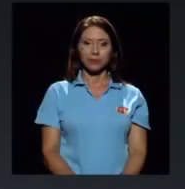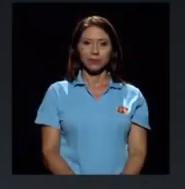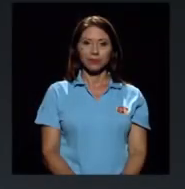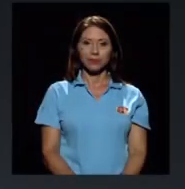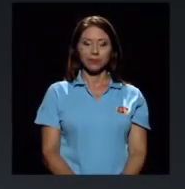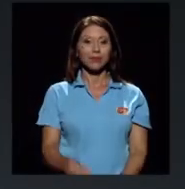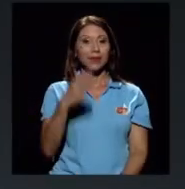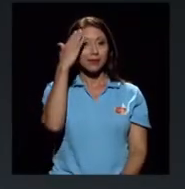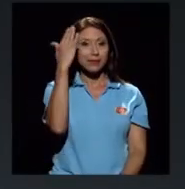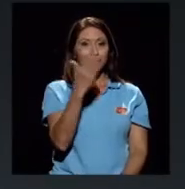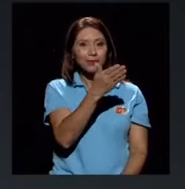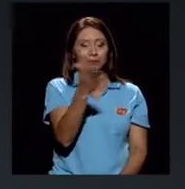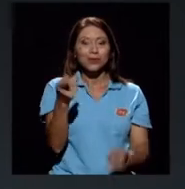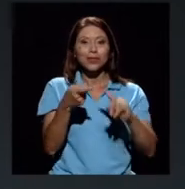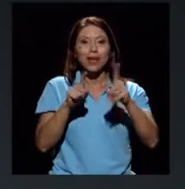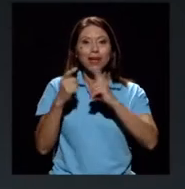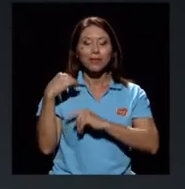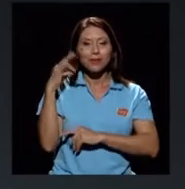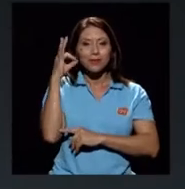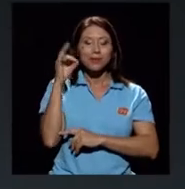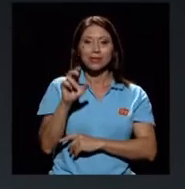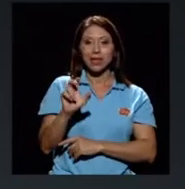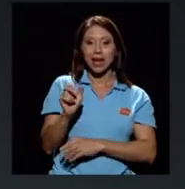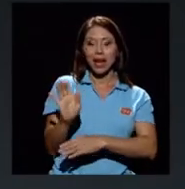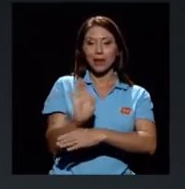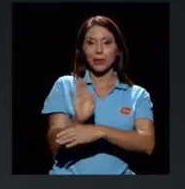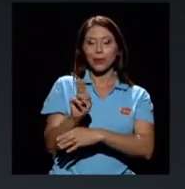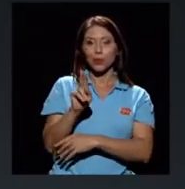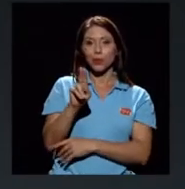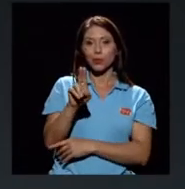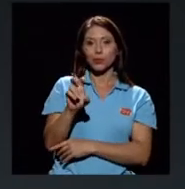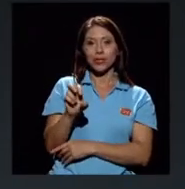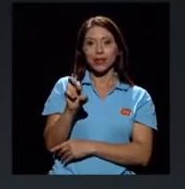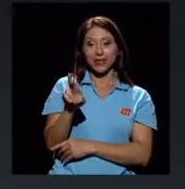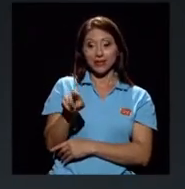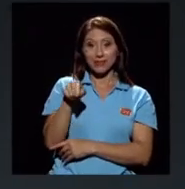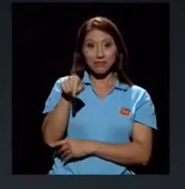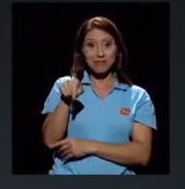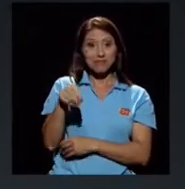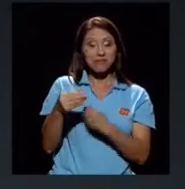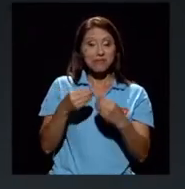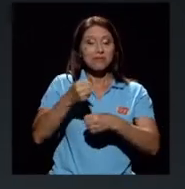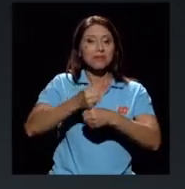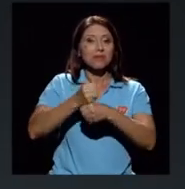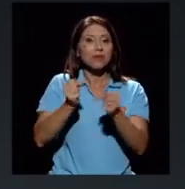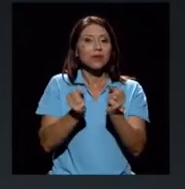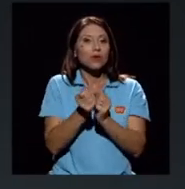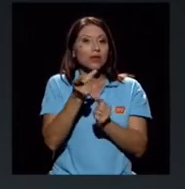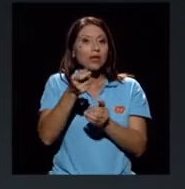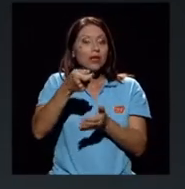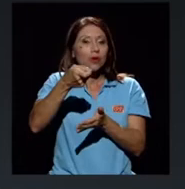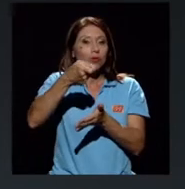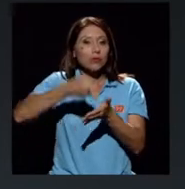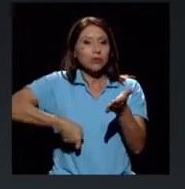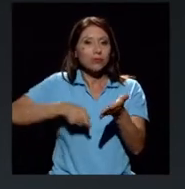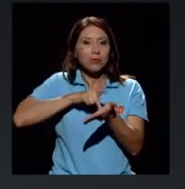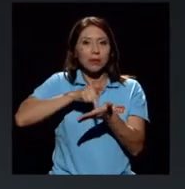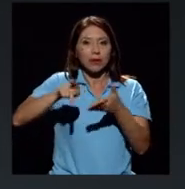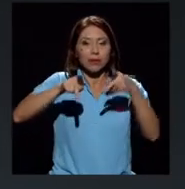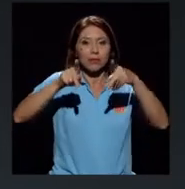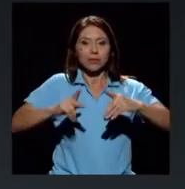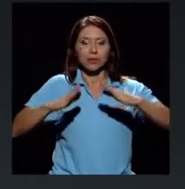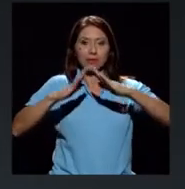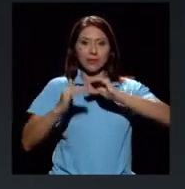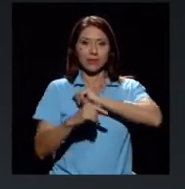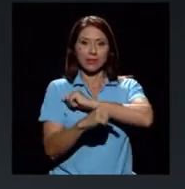los saludamos amigas y amigos de canal loser este medio televisivo que se paga con los impuestos que tributan los habitantes de este